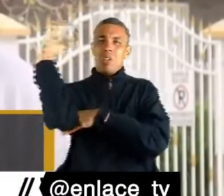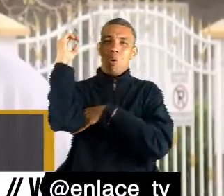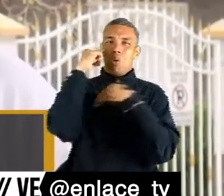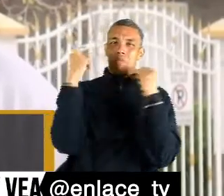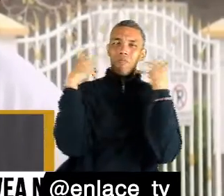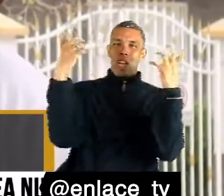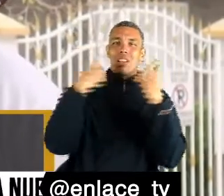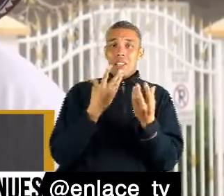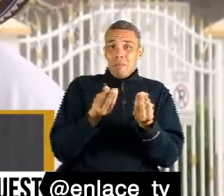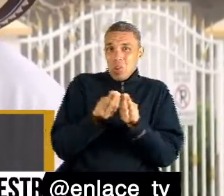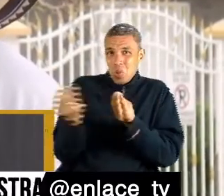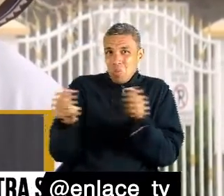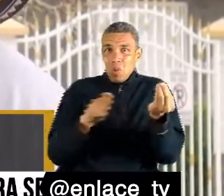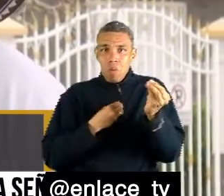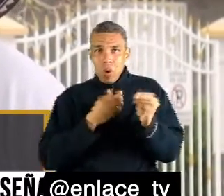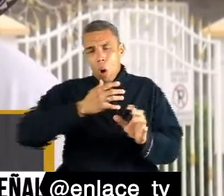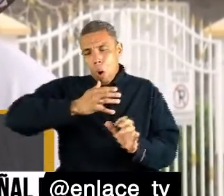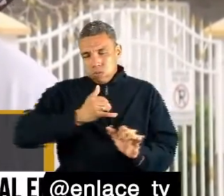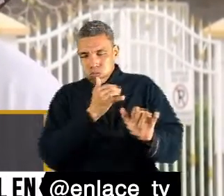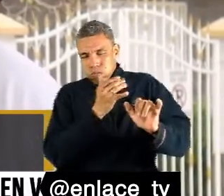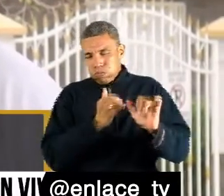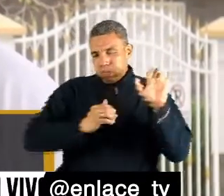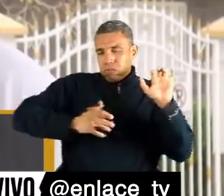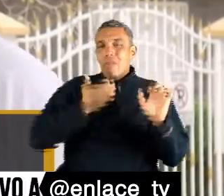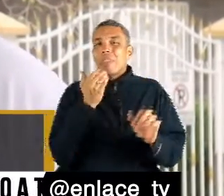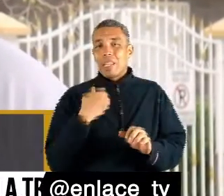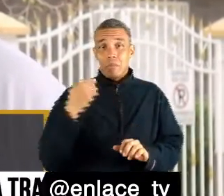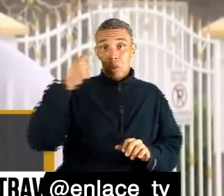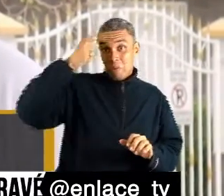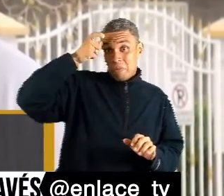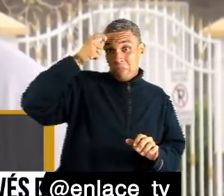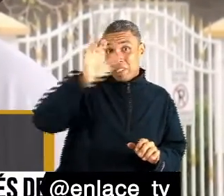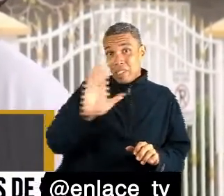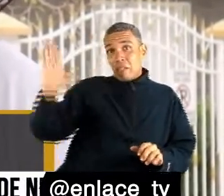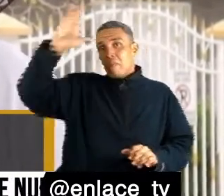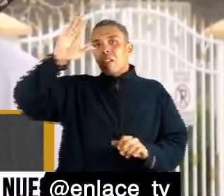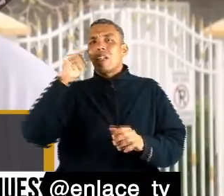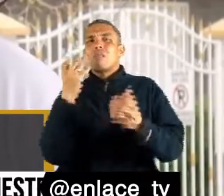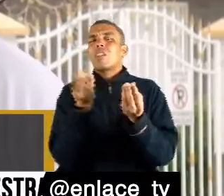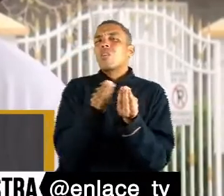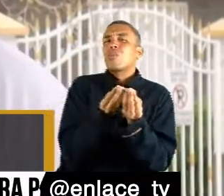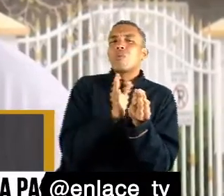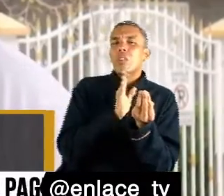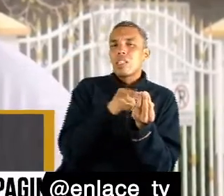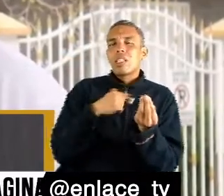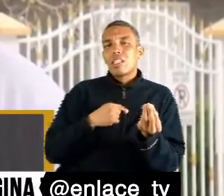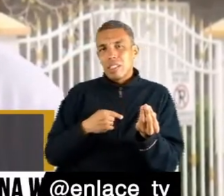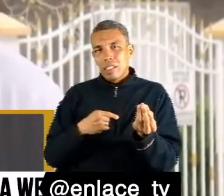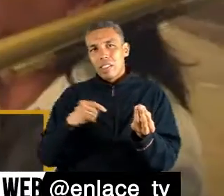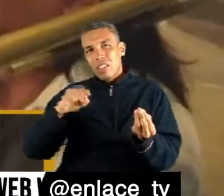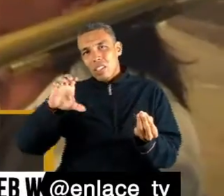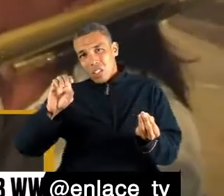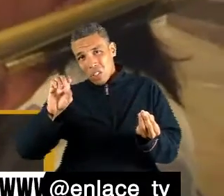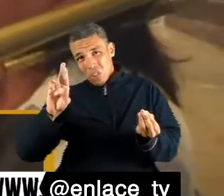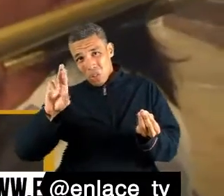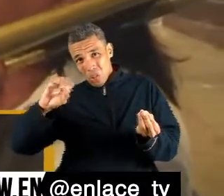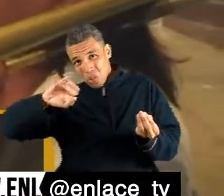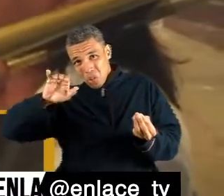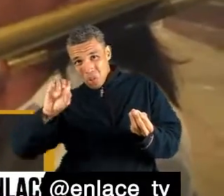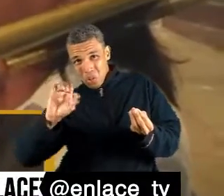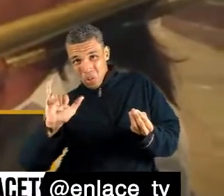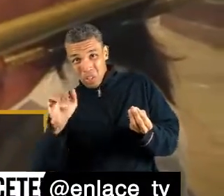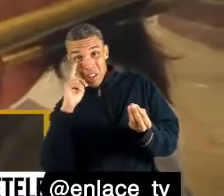Por eso en esta oportunidad por el departamento de Córdoba viene nada menos y nada más que la Superbanda de Colomboy y la banda